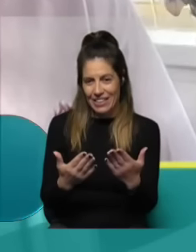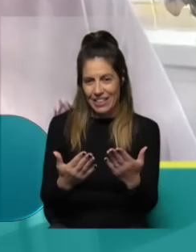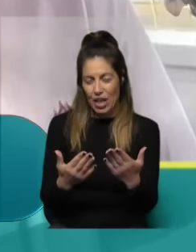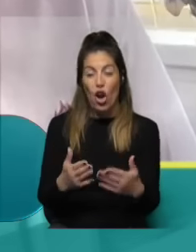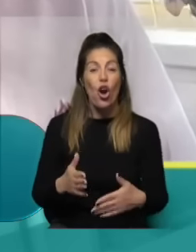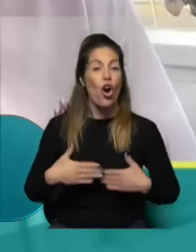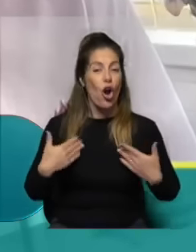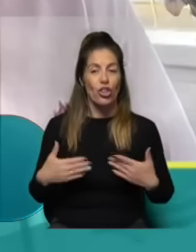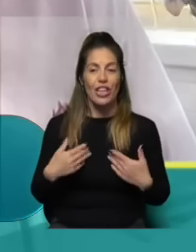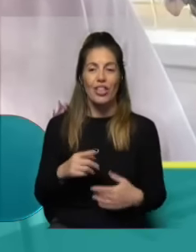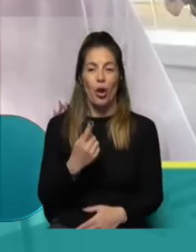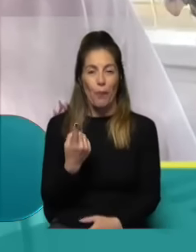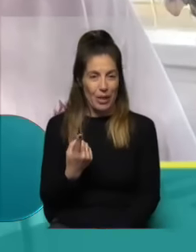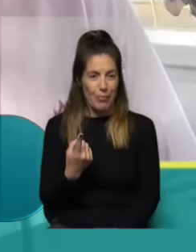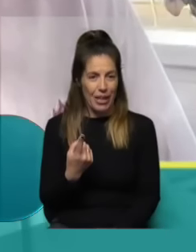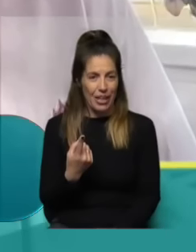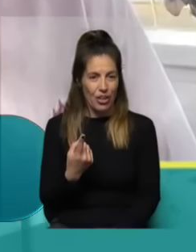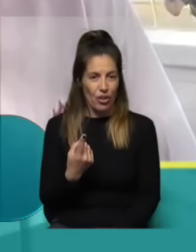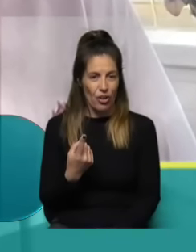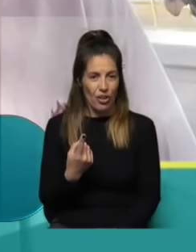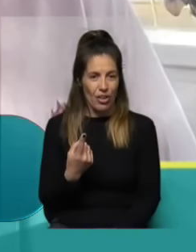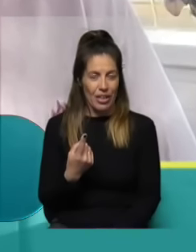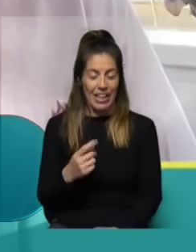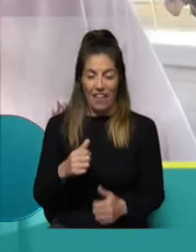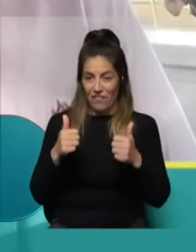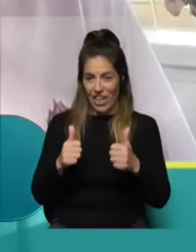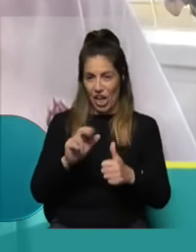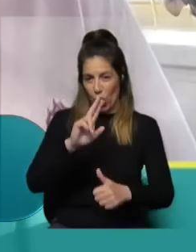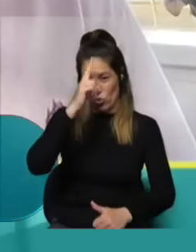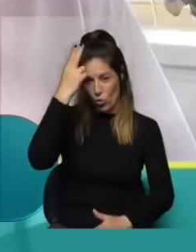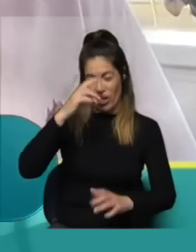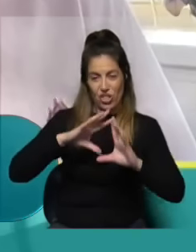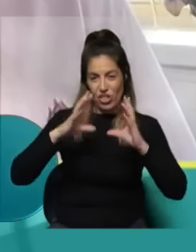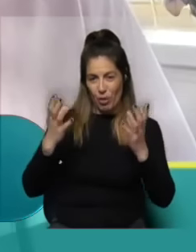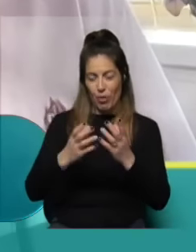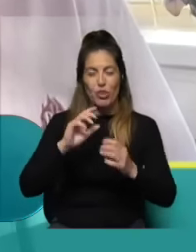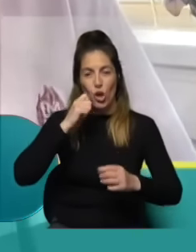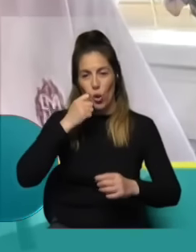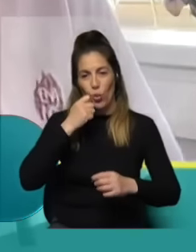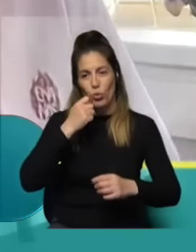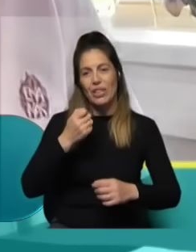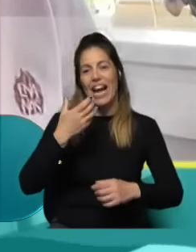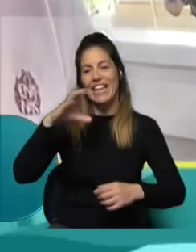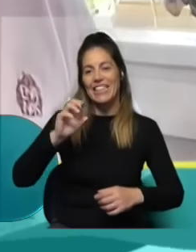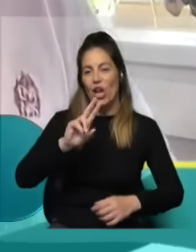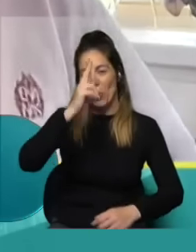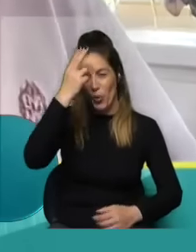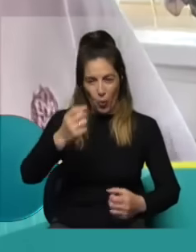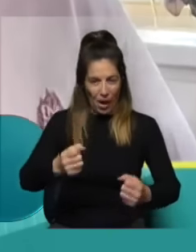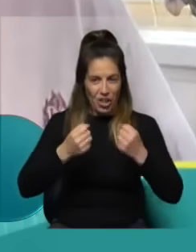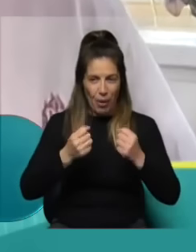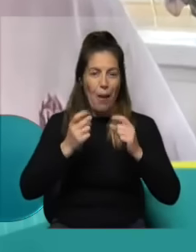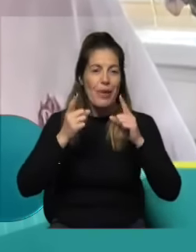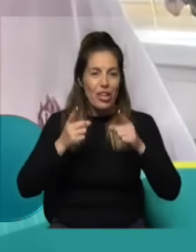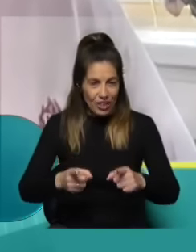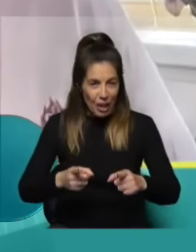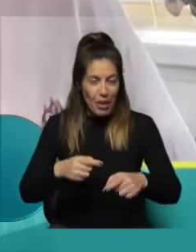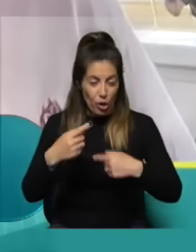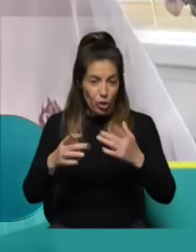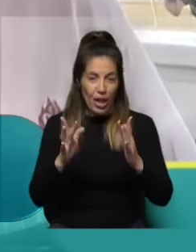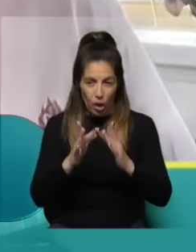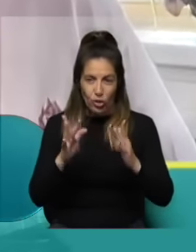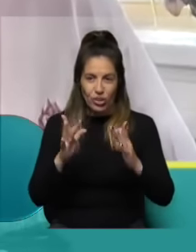muy contentos, primero de que nada, que nos estén dejando bien parados los uruguayos por todo el mundo, por eso nos gusta gritar Uruguay nomás, pero además porque también siguen en